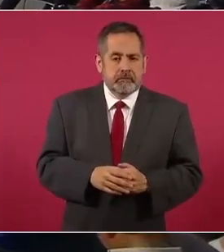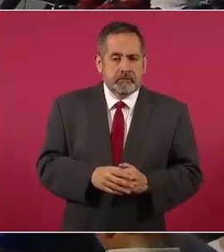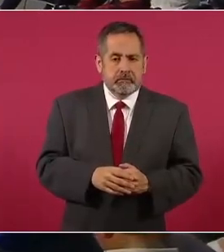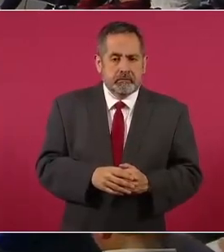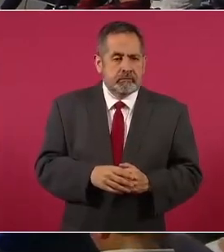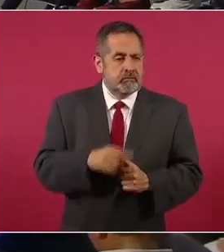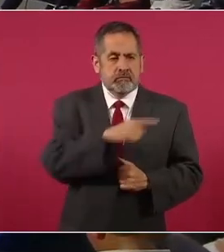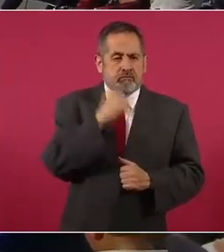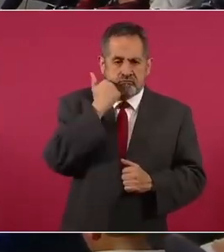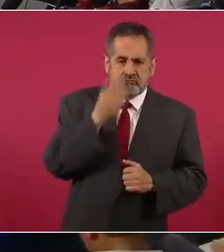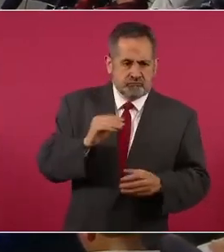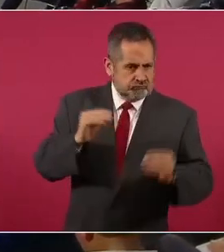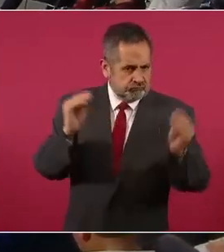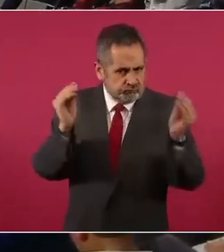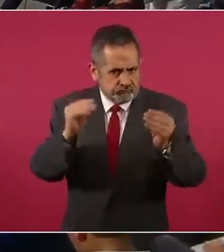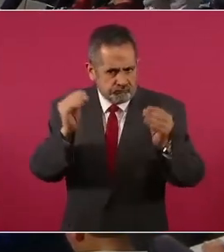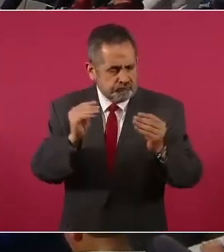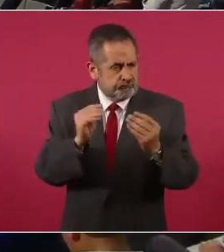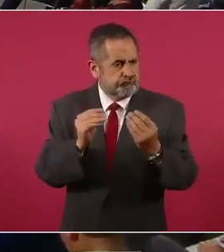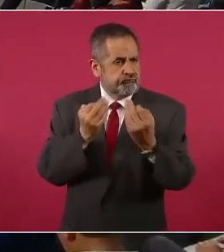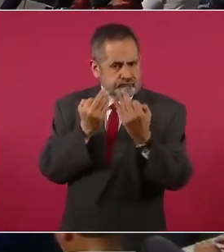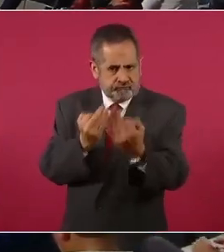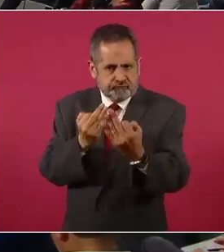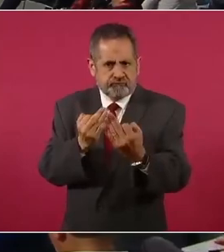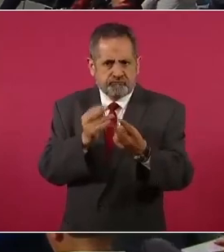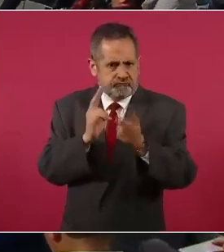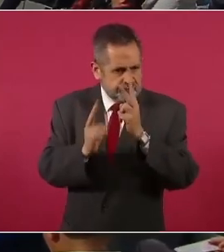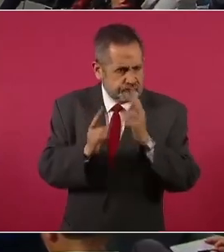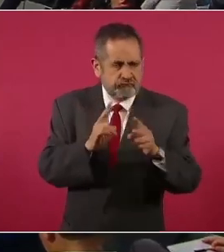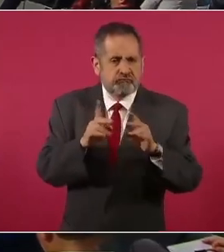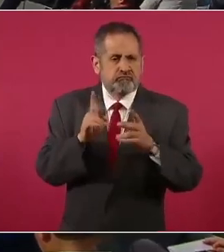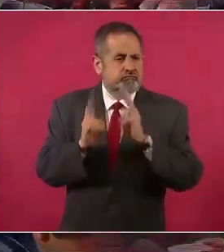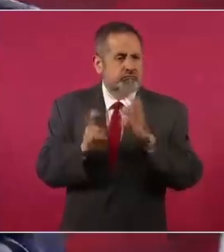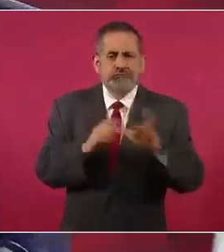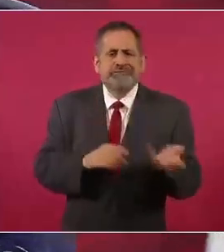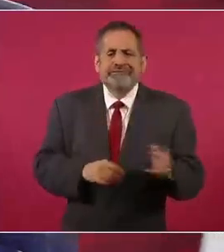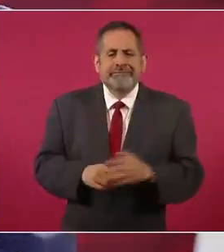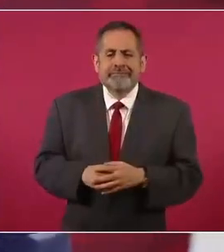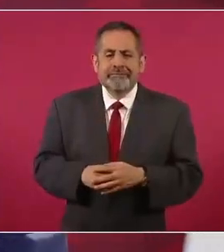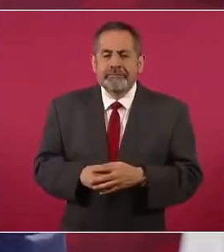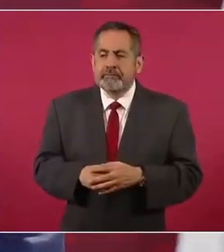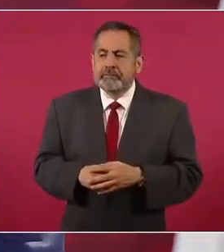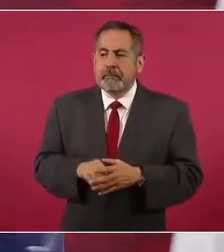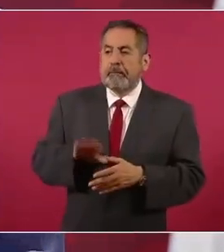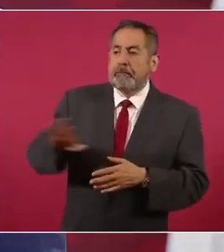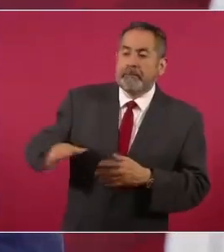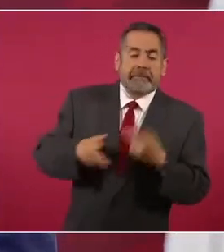el debate, la confrontación, convierten estos temas